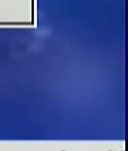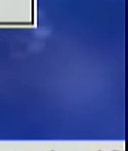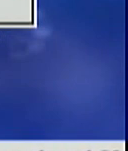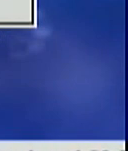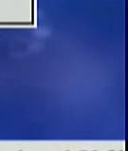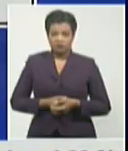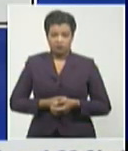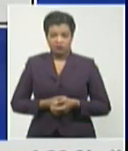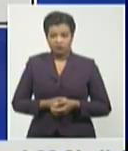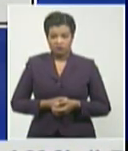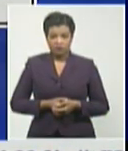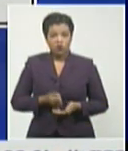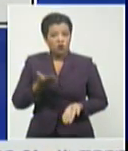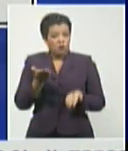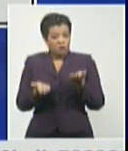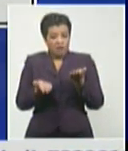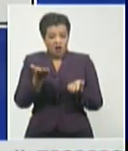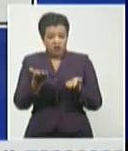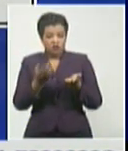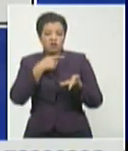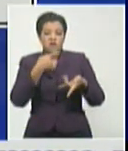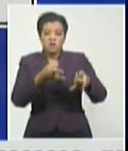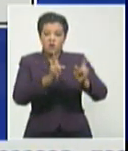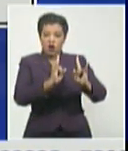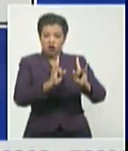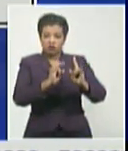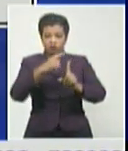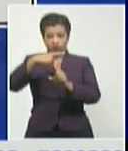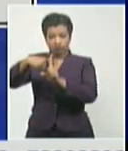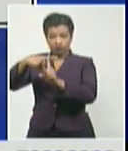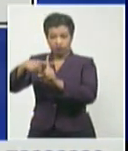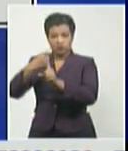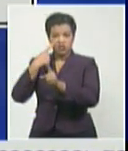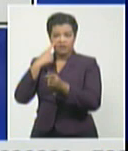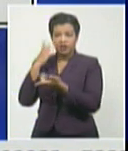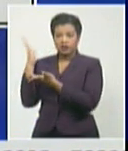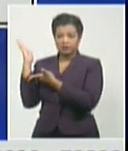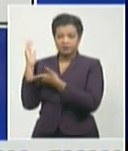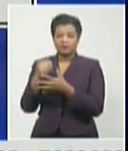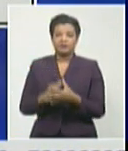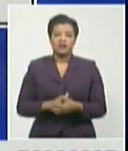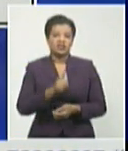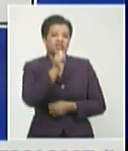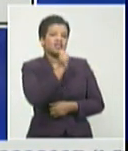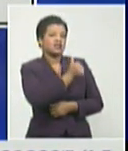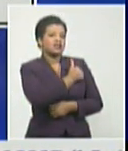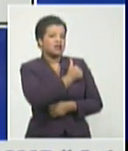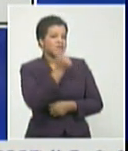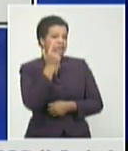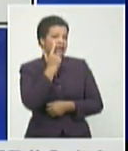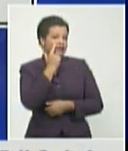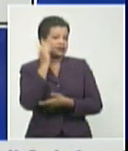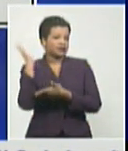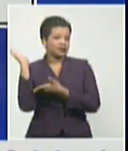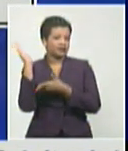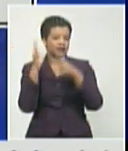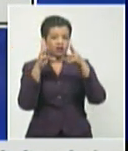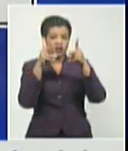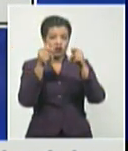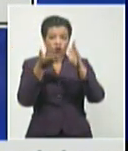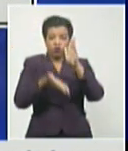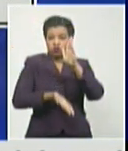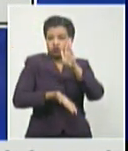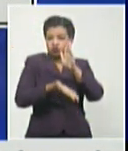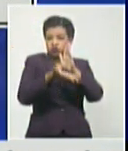casos los fallecidos así ustedes lo tienen fíjense diciembre qué cifra no delegada de